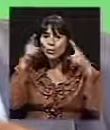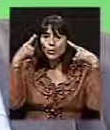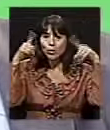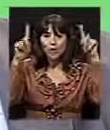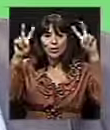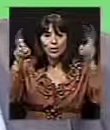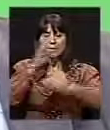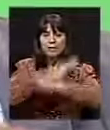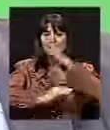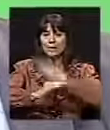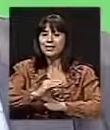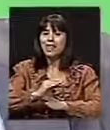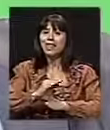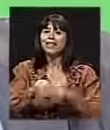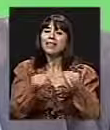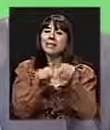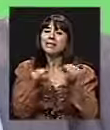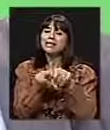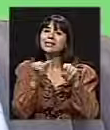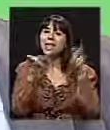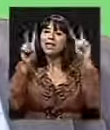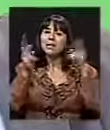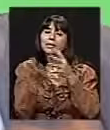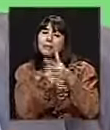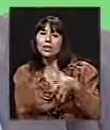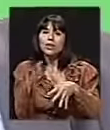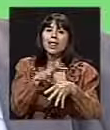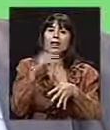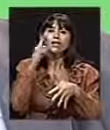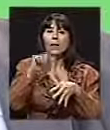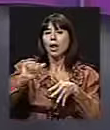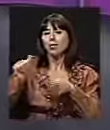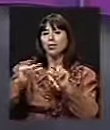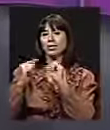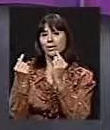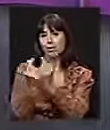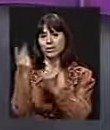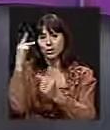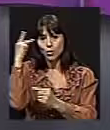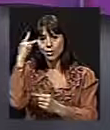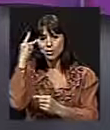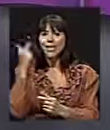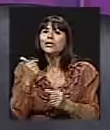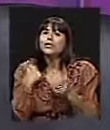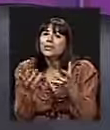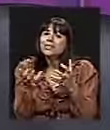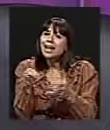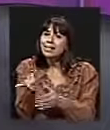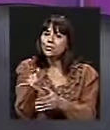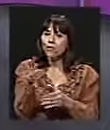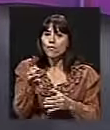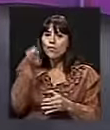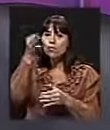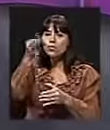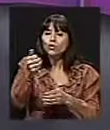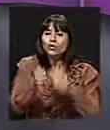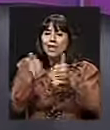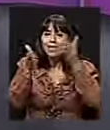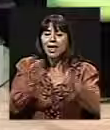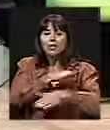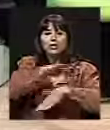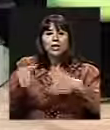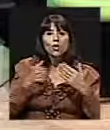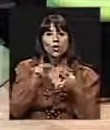de discapacidad sean también prioritarios para otras agrupaciones. Es lo que yo quisiera. Lo que yo quisiera es que los futuros candidatos de todos los